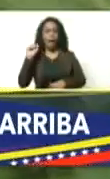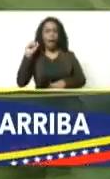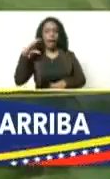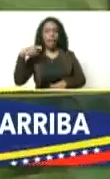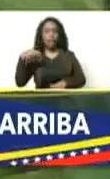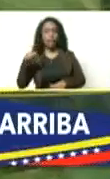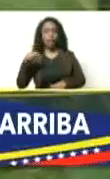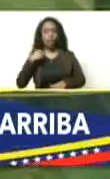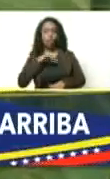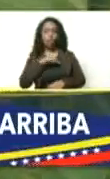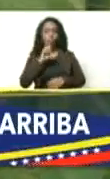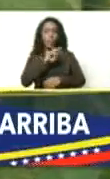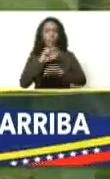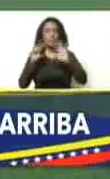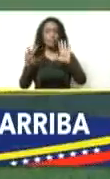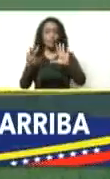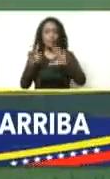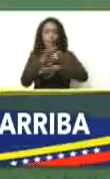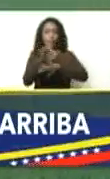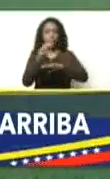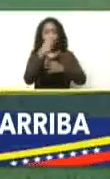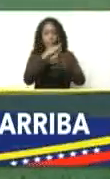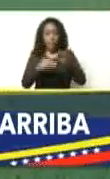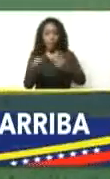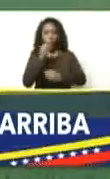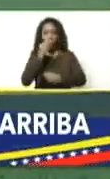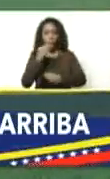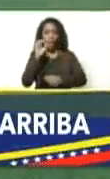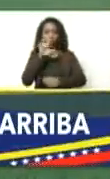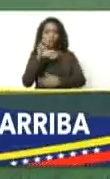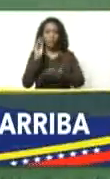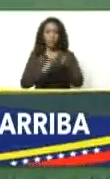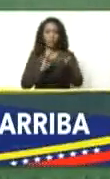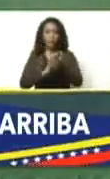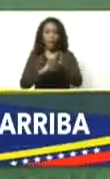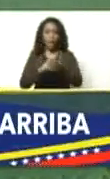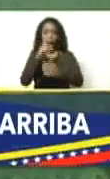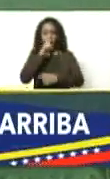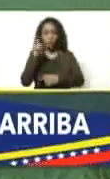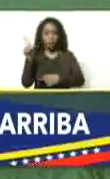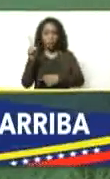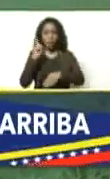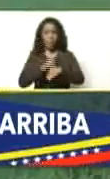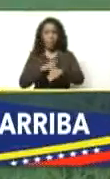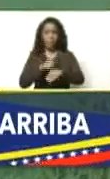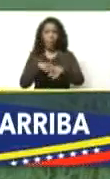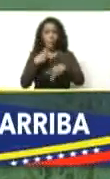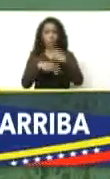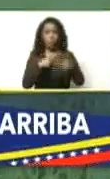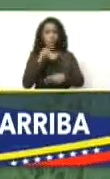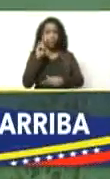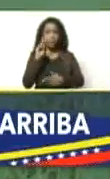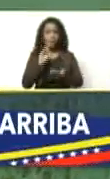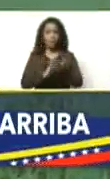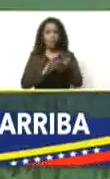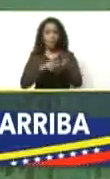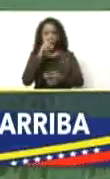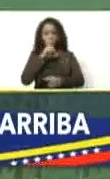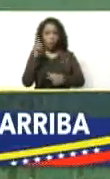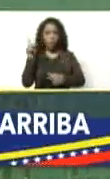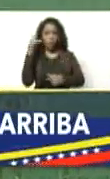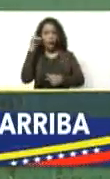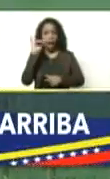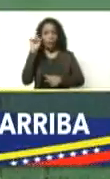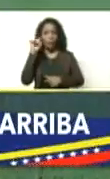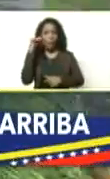rubros estratégicos, presidente, tres veces al año. Contamos con las condiciones climáticas para eso de producir tres veces al año. También